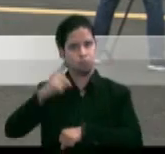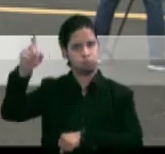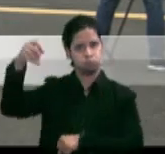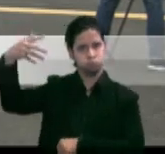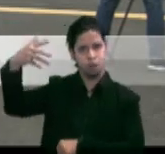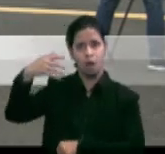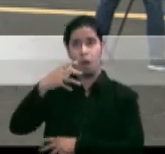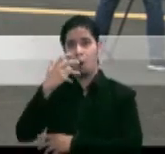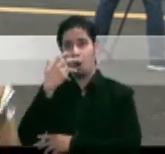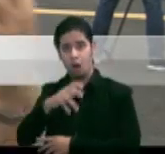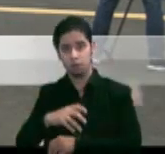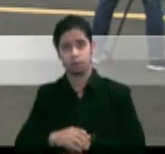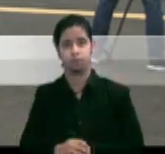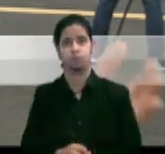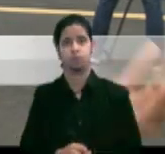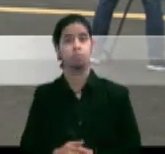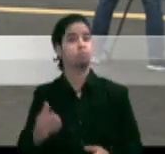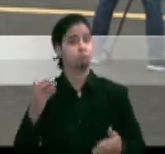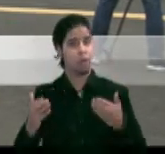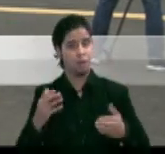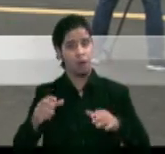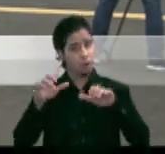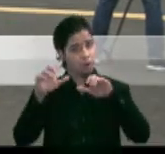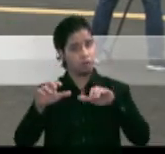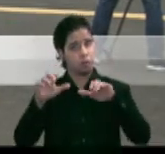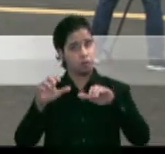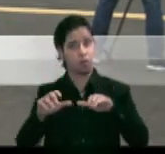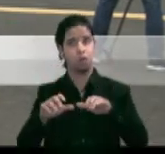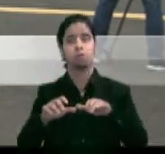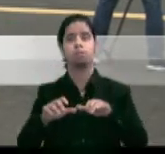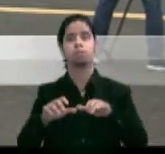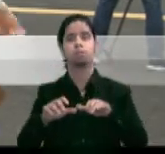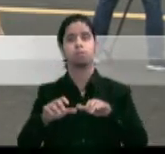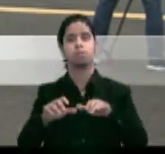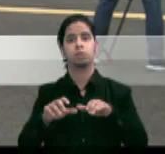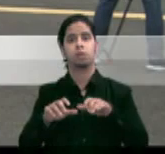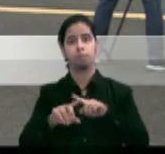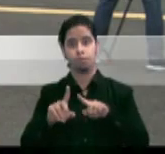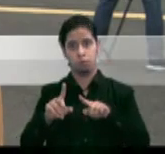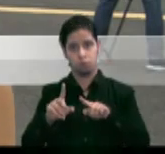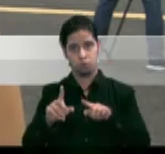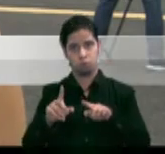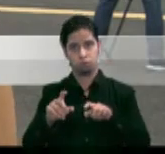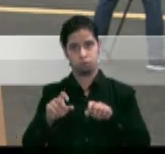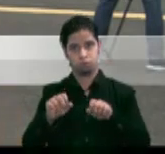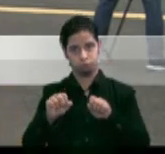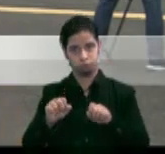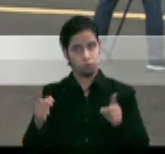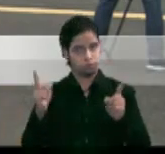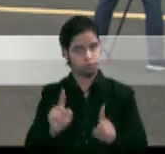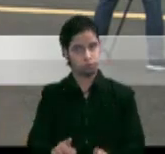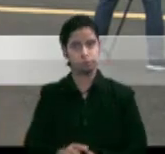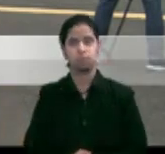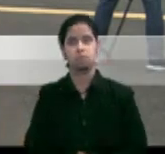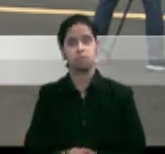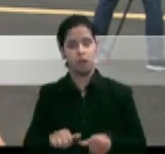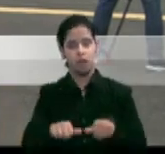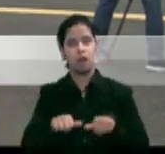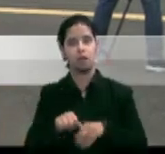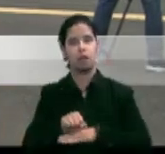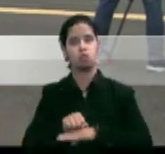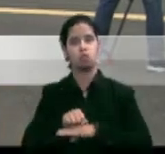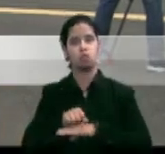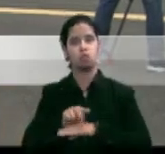posibilidad de algunos aguaceros, ya que al viento soplar del sur permite que se desarrollen algunos falsos de humedad en la zona norte de la isla.